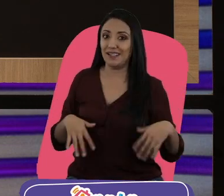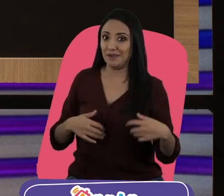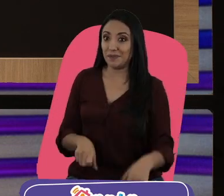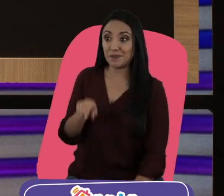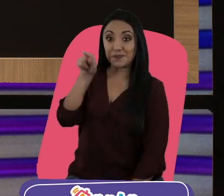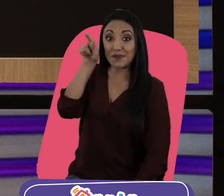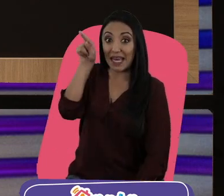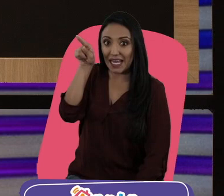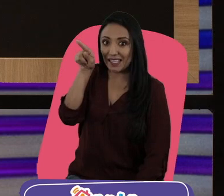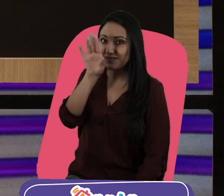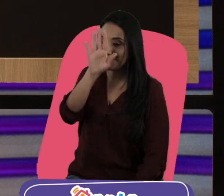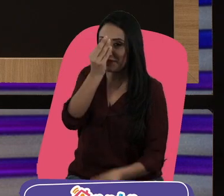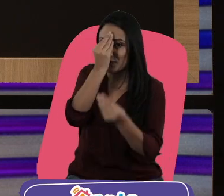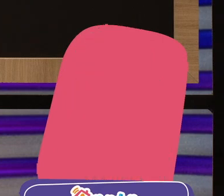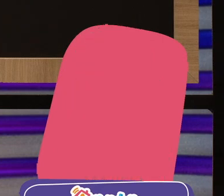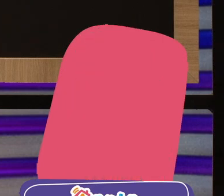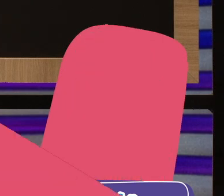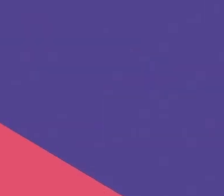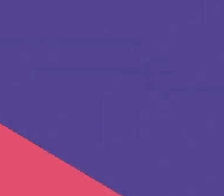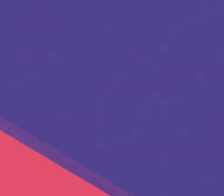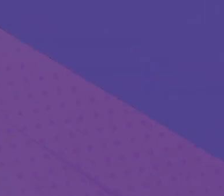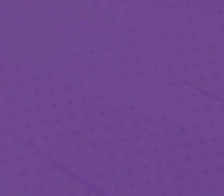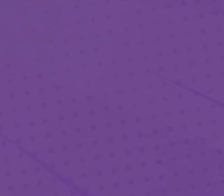él tiene algo que contar.